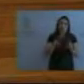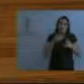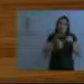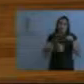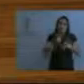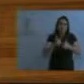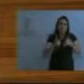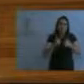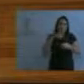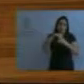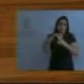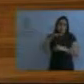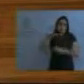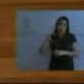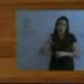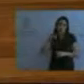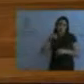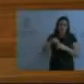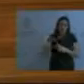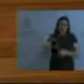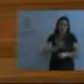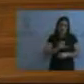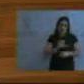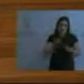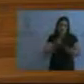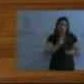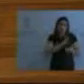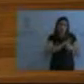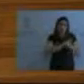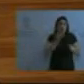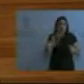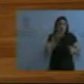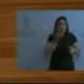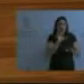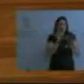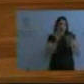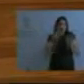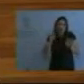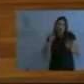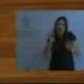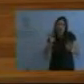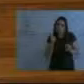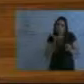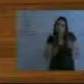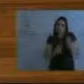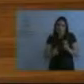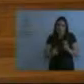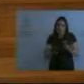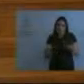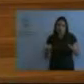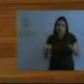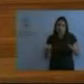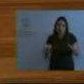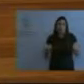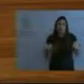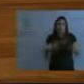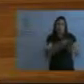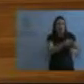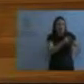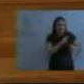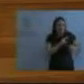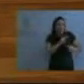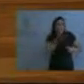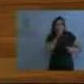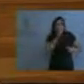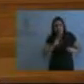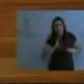competencia intracomunitaria. Por tanto, señora consejera, busque otras alternativas. Nos congratula que nos haya contestado esto relativo a la ley